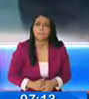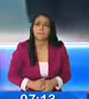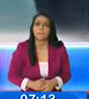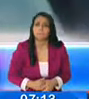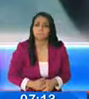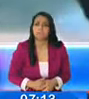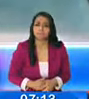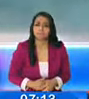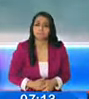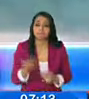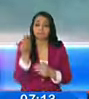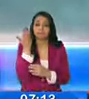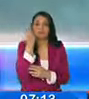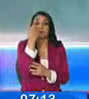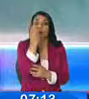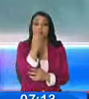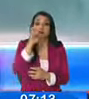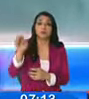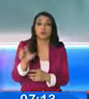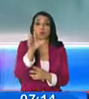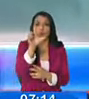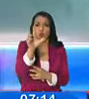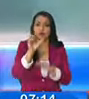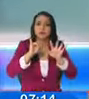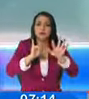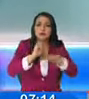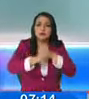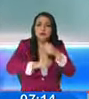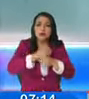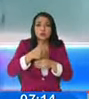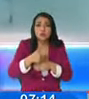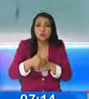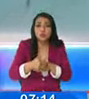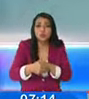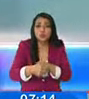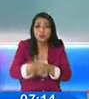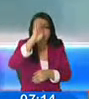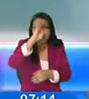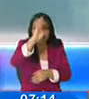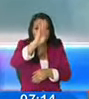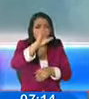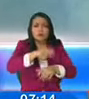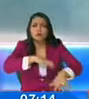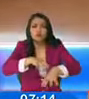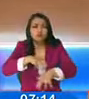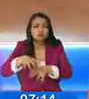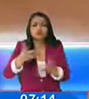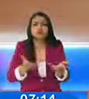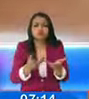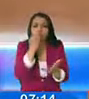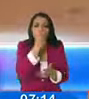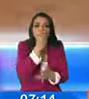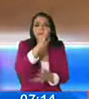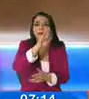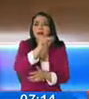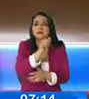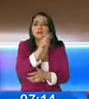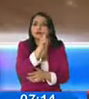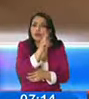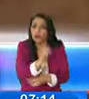El pasado 12 de julio, 6 años después, la policía montó un operativo en Flor de Bastión, de donde se dijo